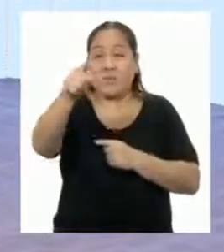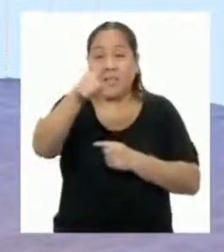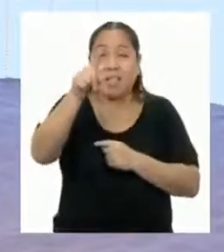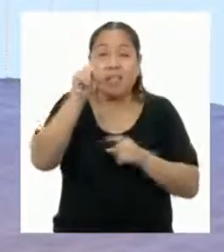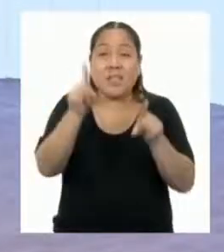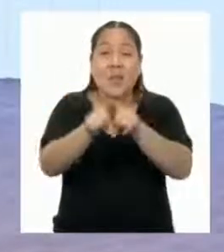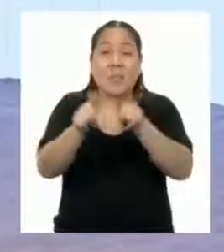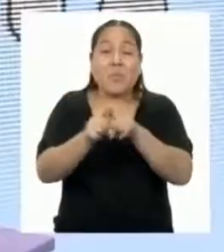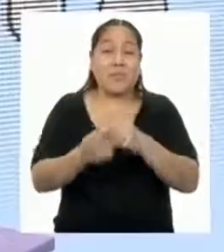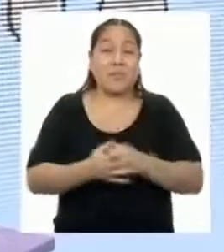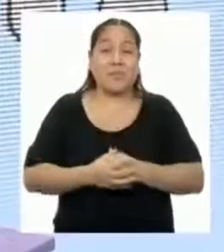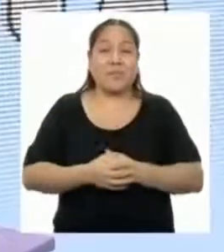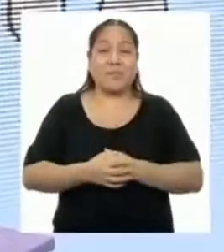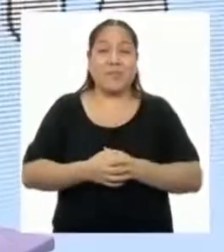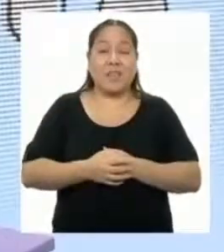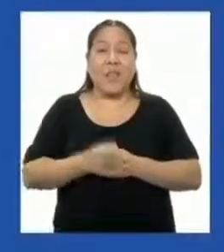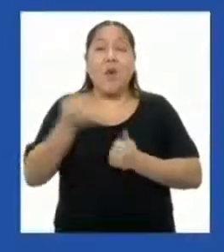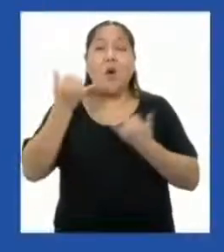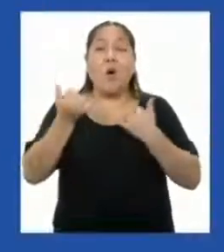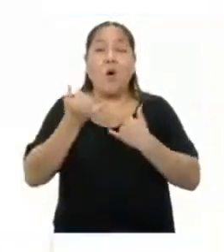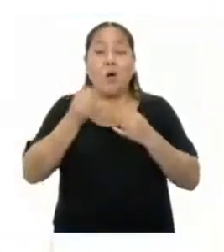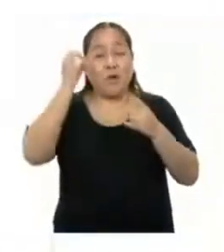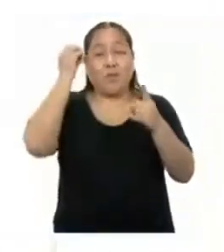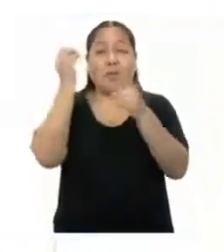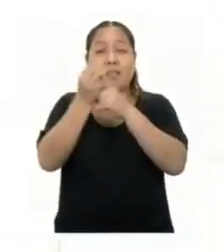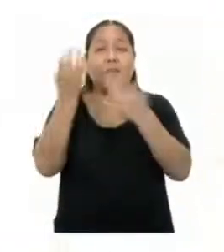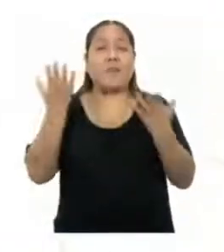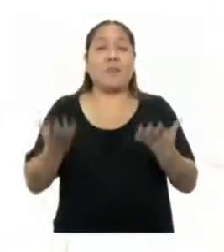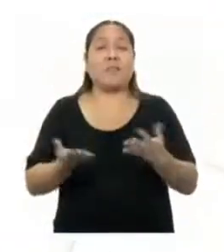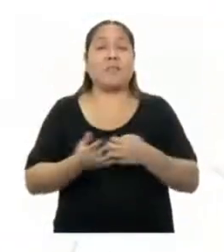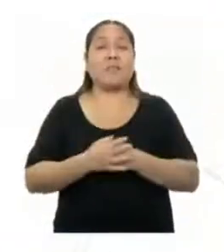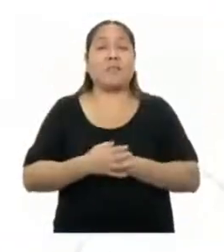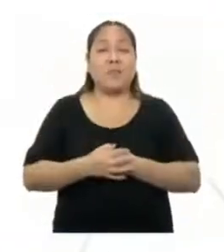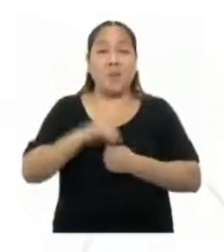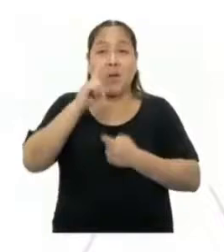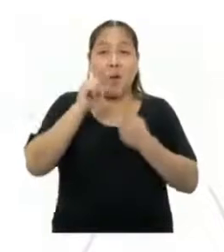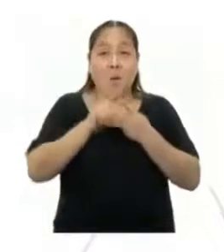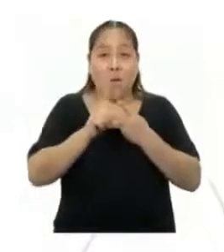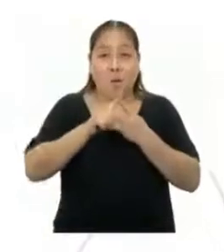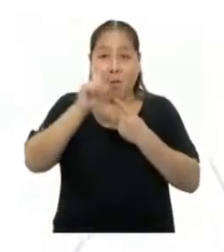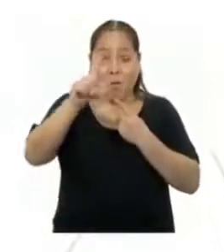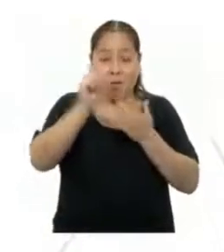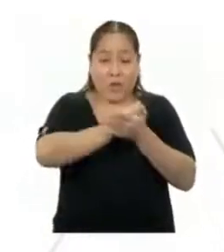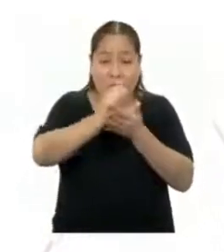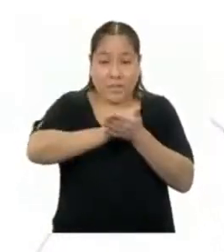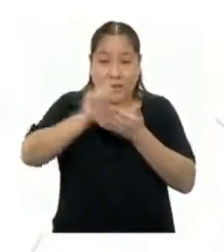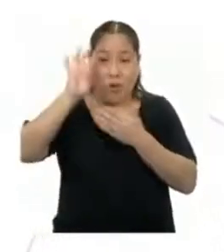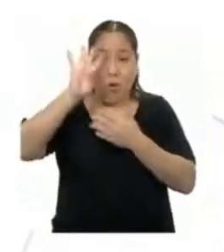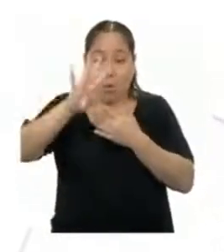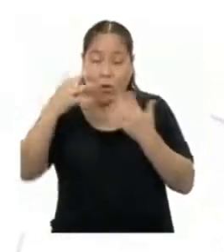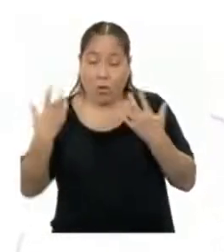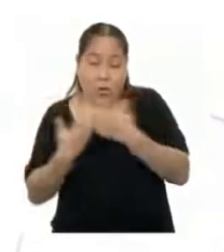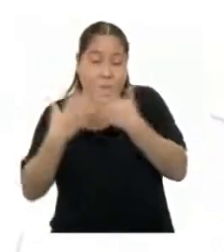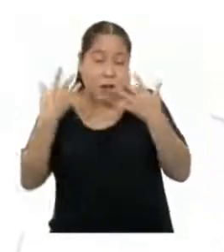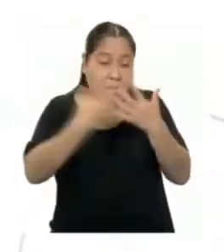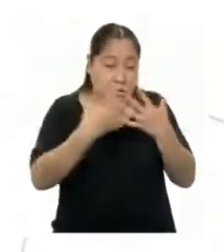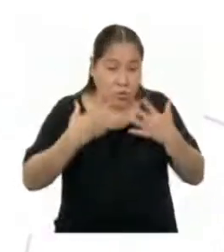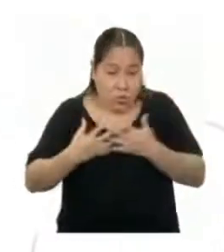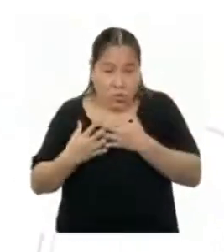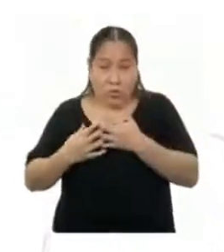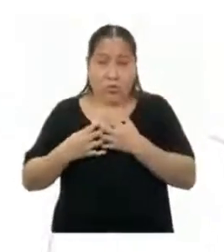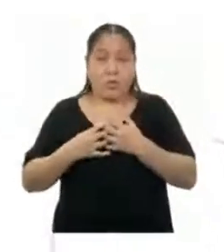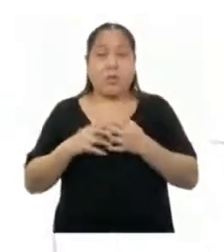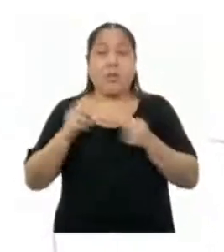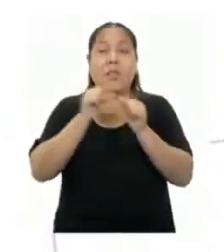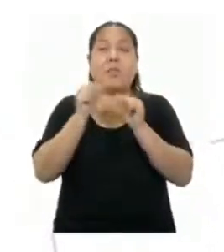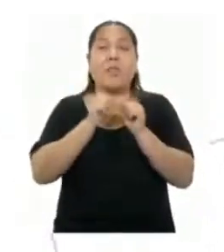ustedes. El reto de hoy es: 1. Escribe 4 relaciones que se den entre el